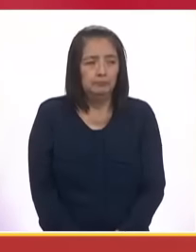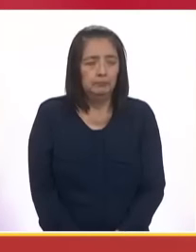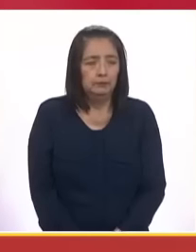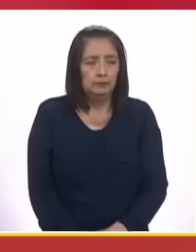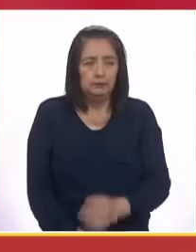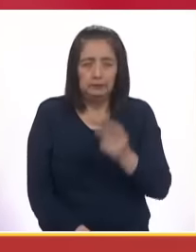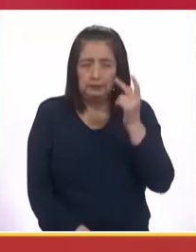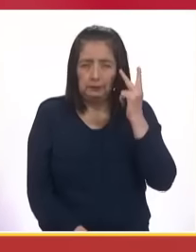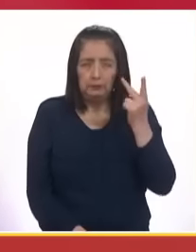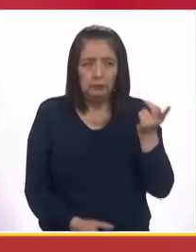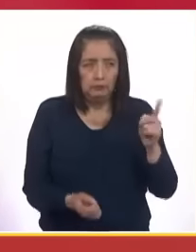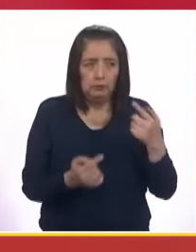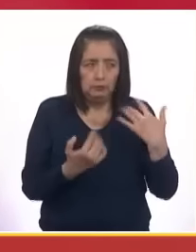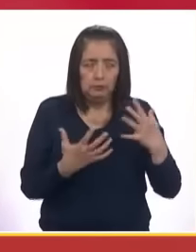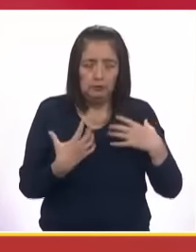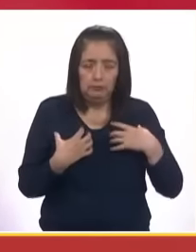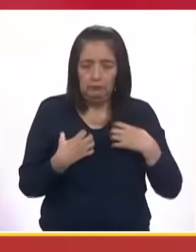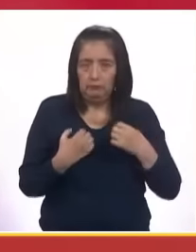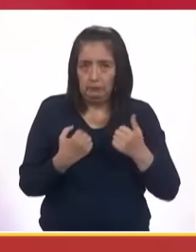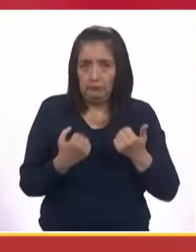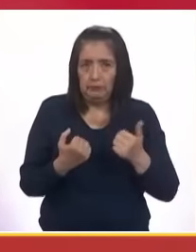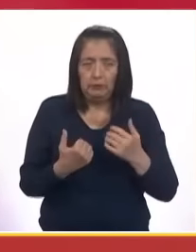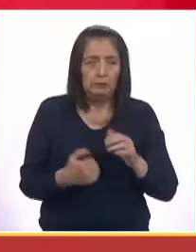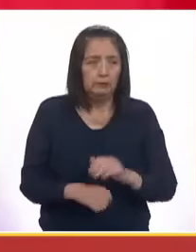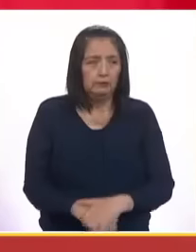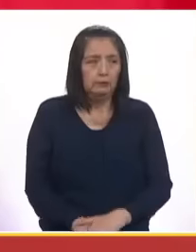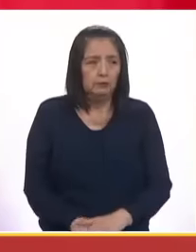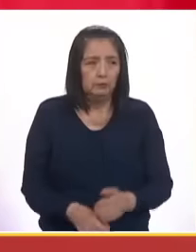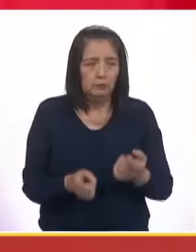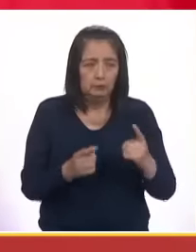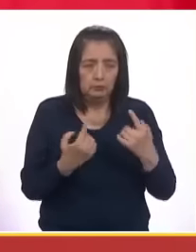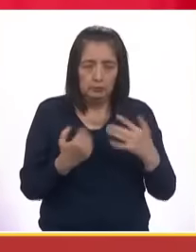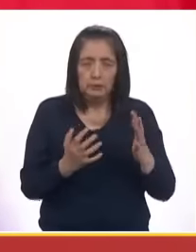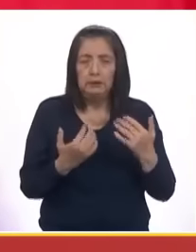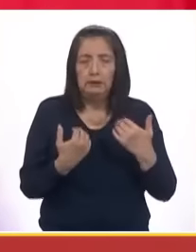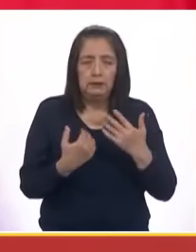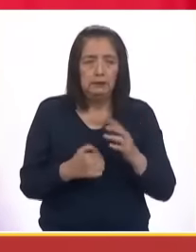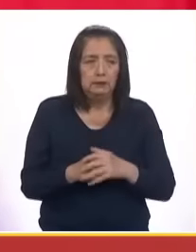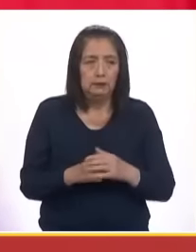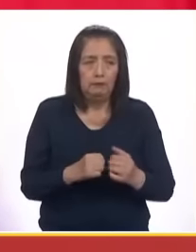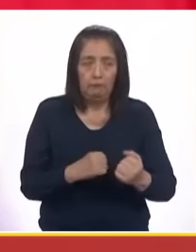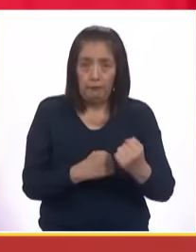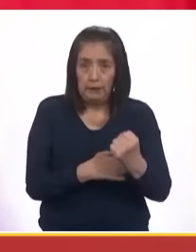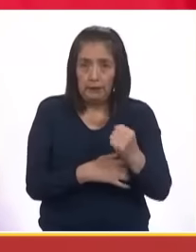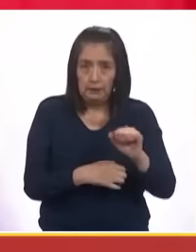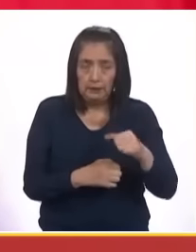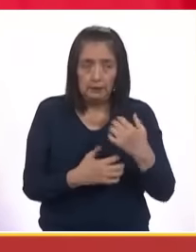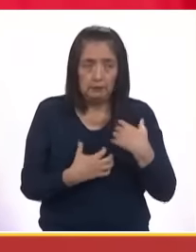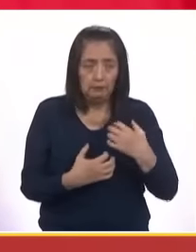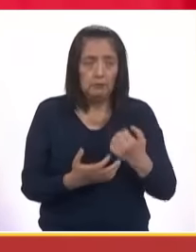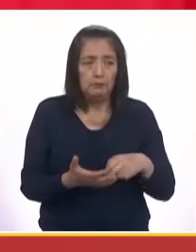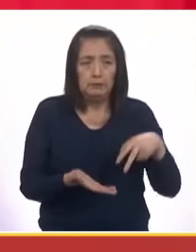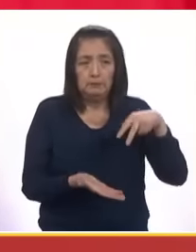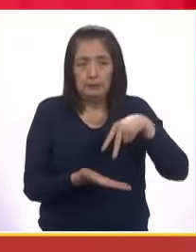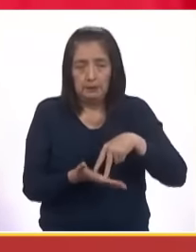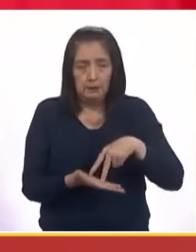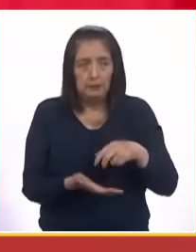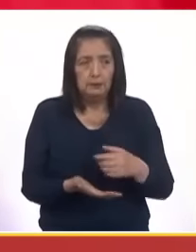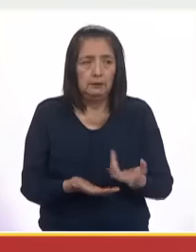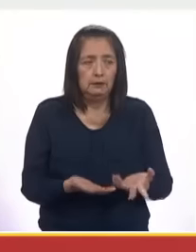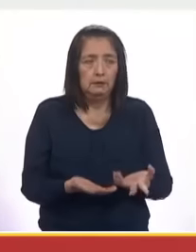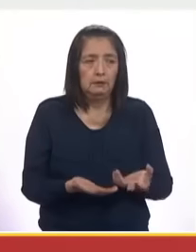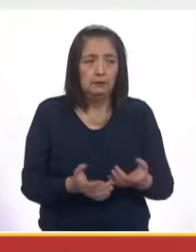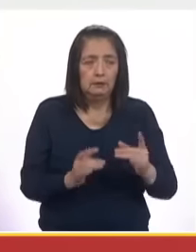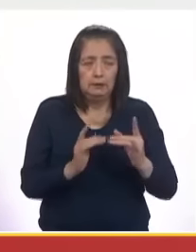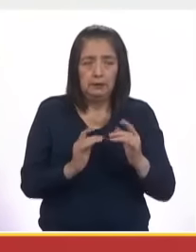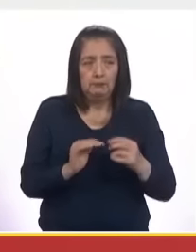que cuando ya me fui recuperando, cuando ya tienes la fuerza para ponerte de pie,